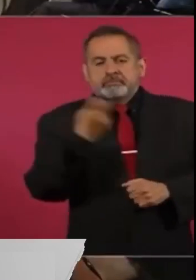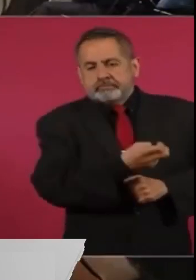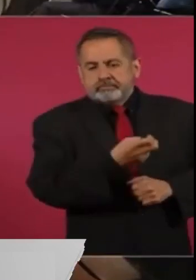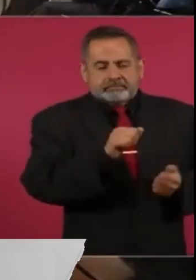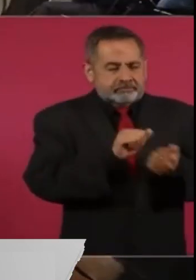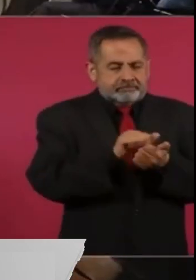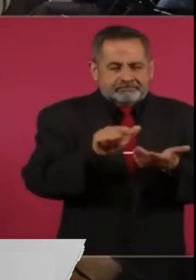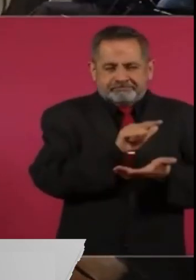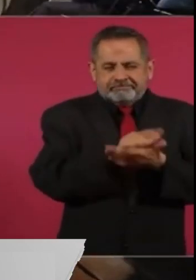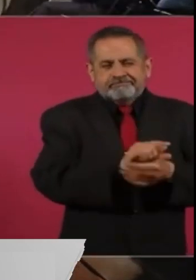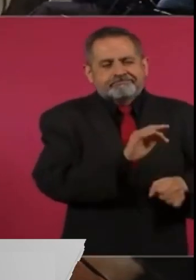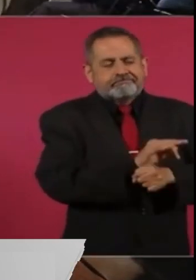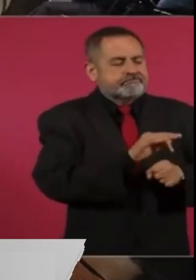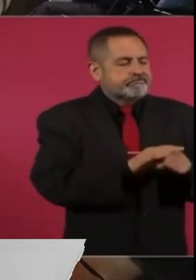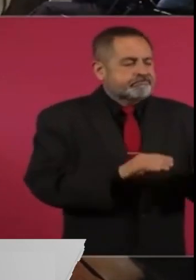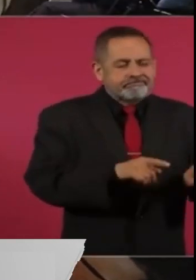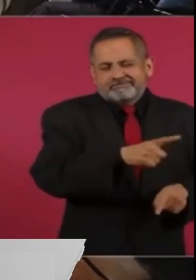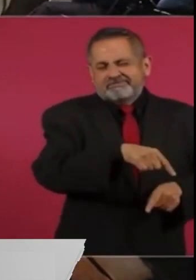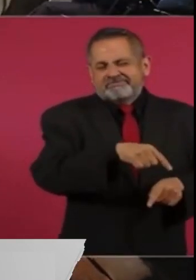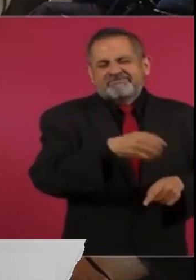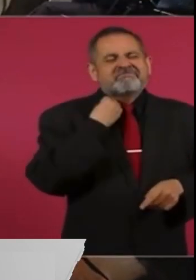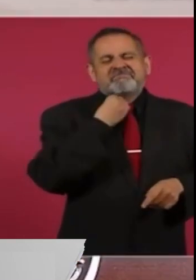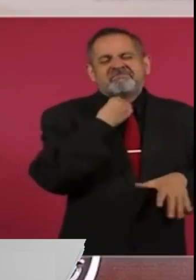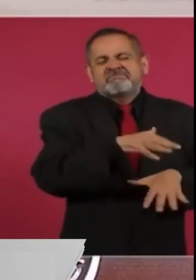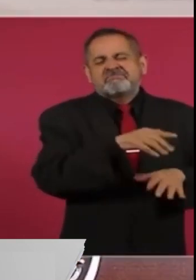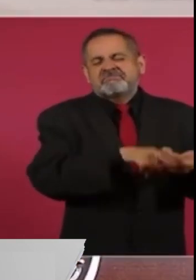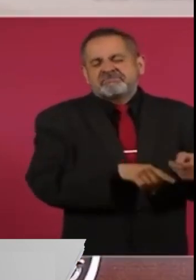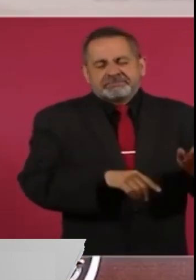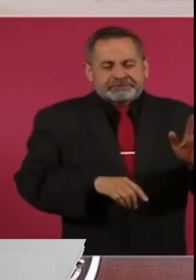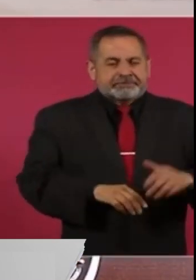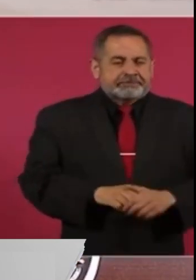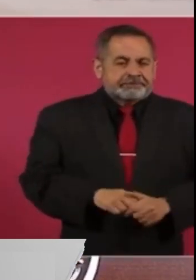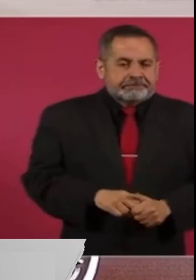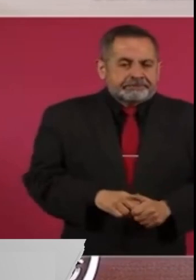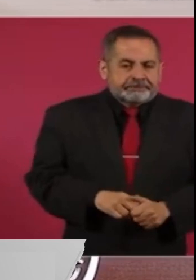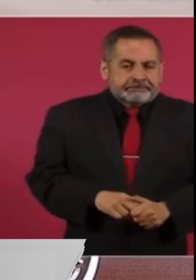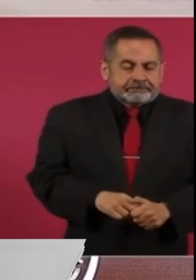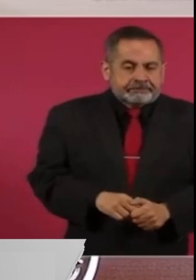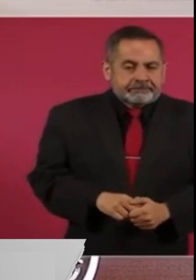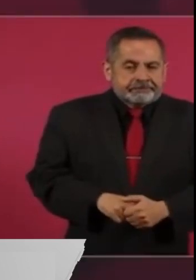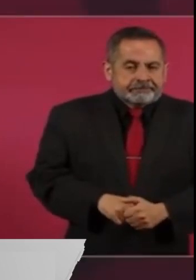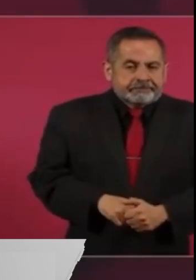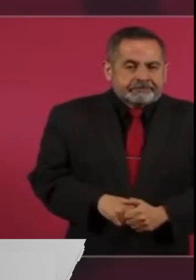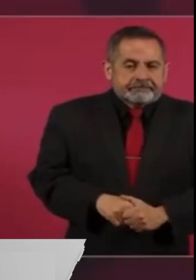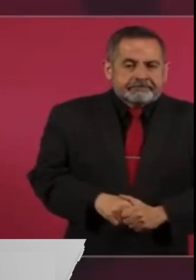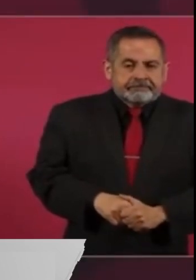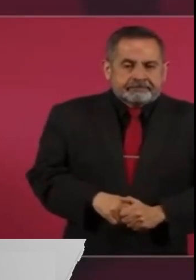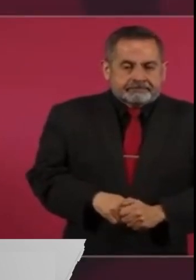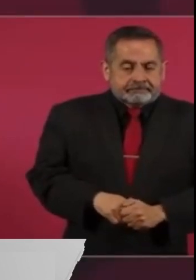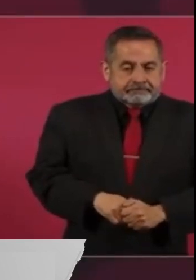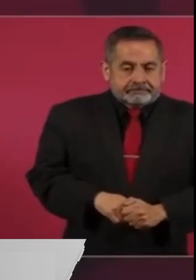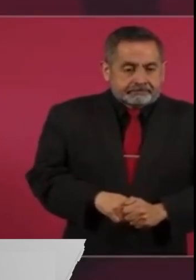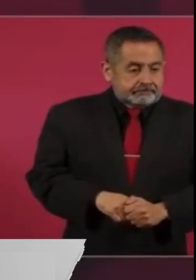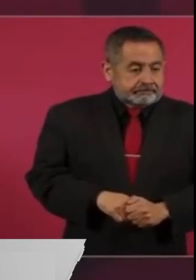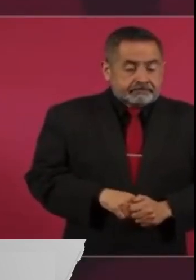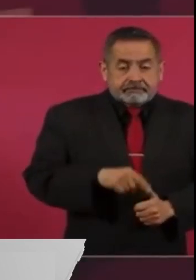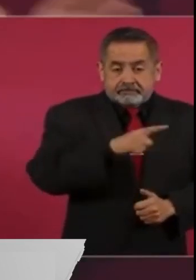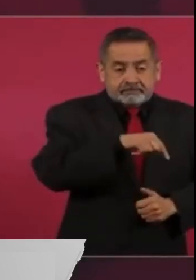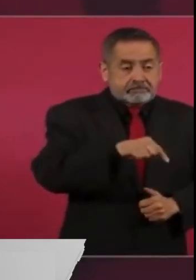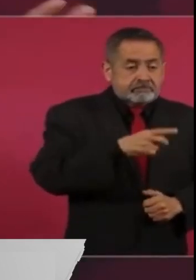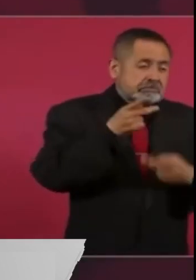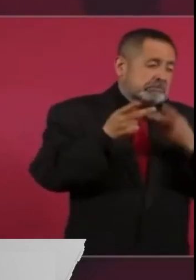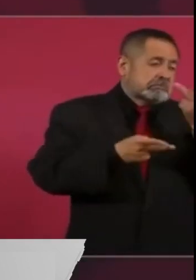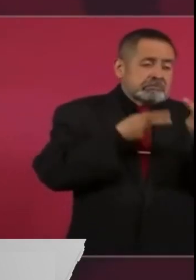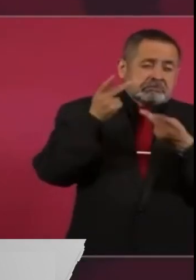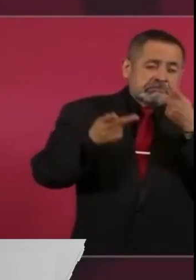legalmente, estos abogados, y pueden decir lo que